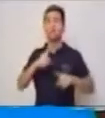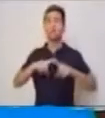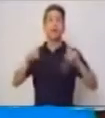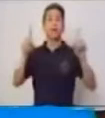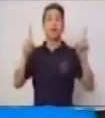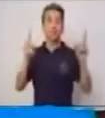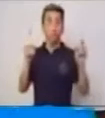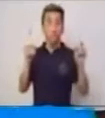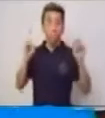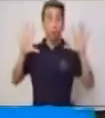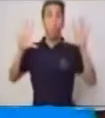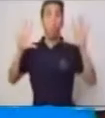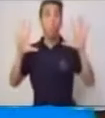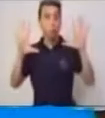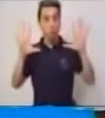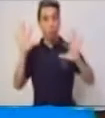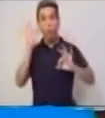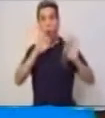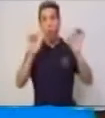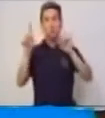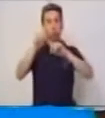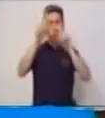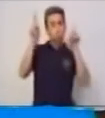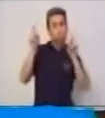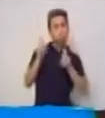de qué estamos hablando.